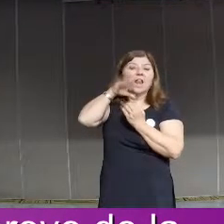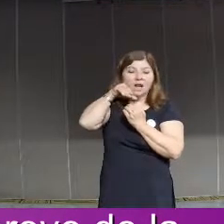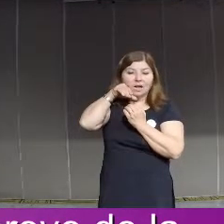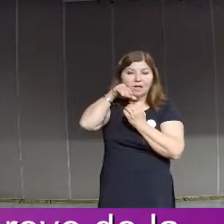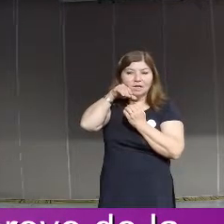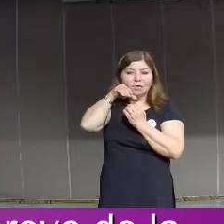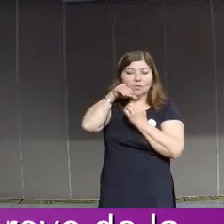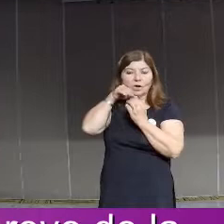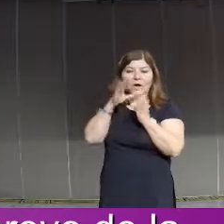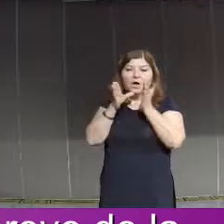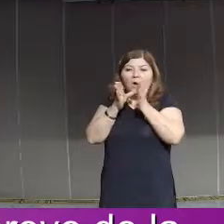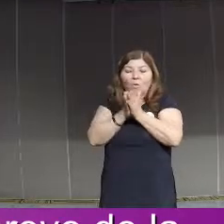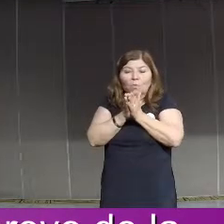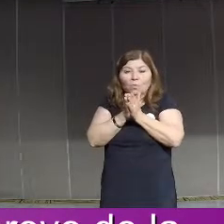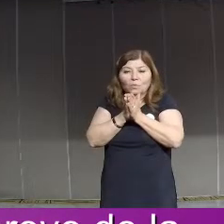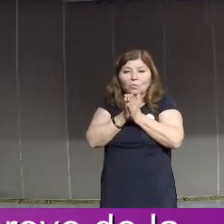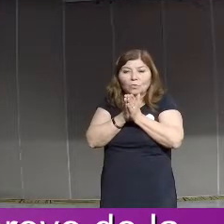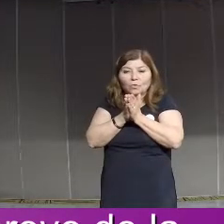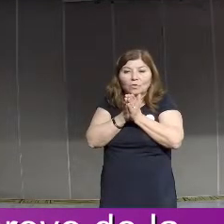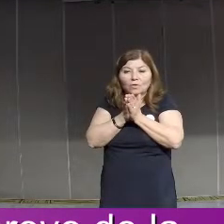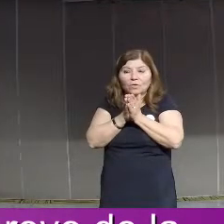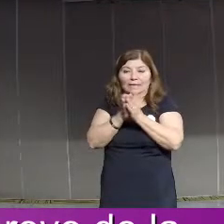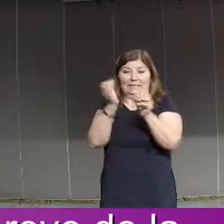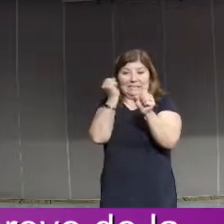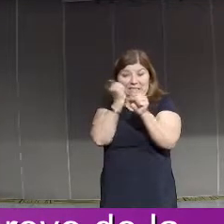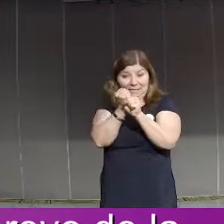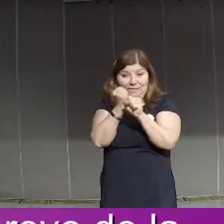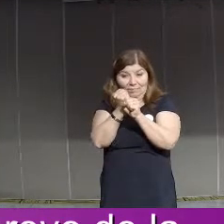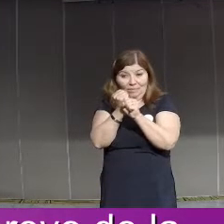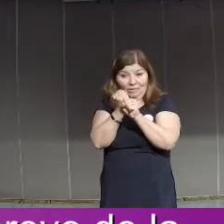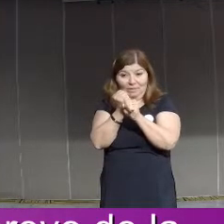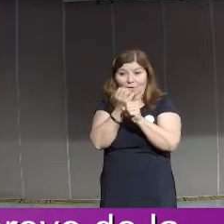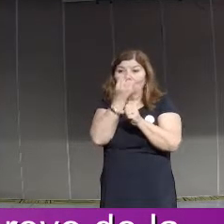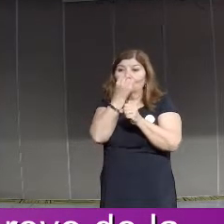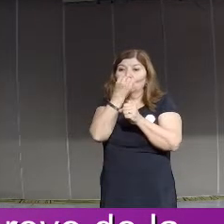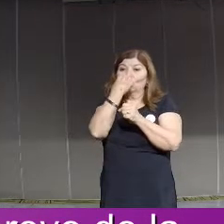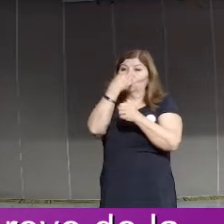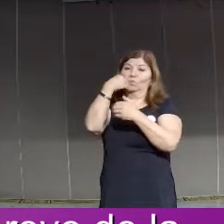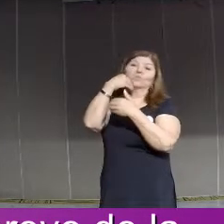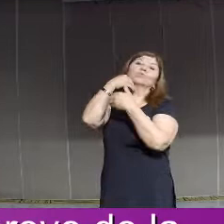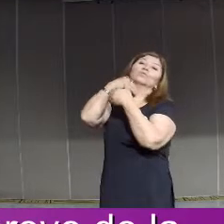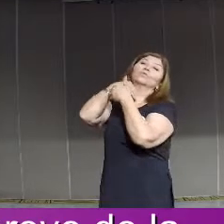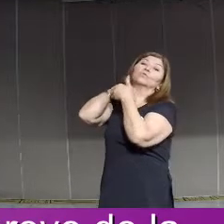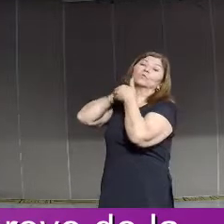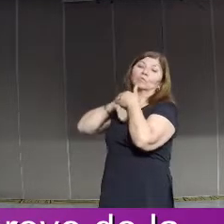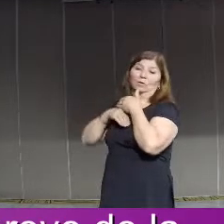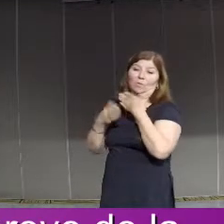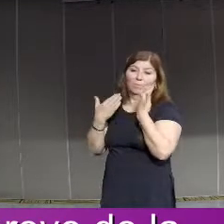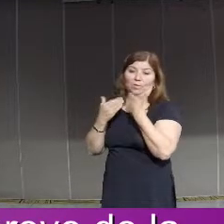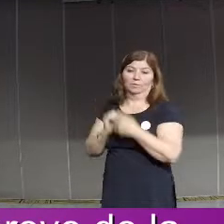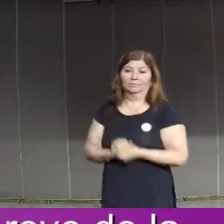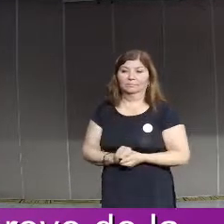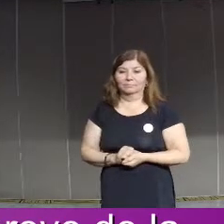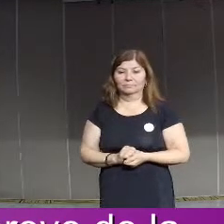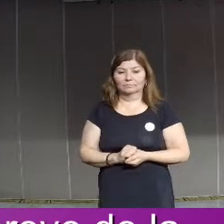en contacto con la pared posterior y el bolo sea expulsado, ¿sí? Y se produzca el disparo de la